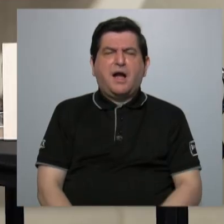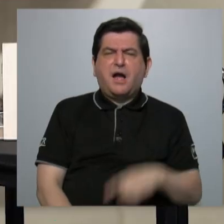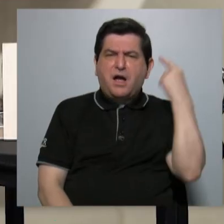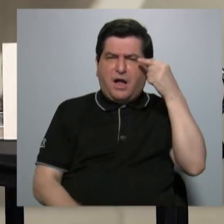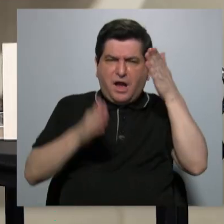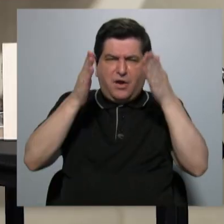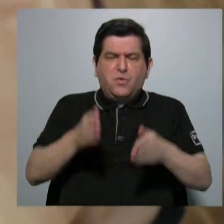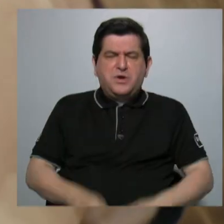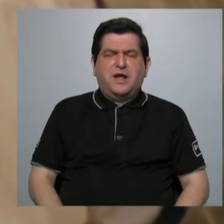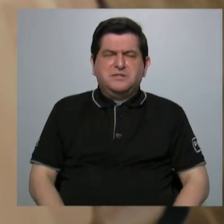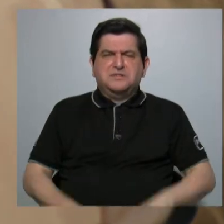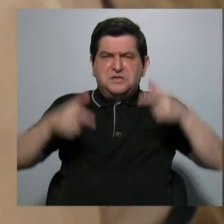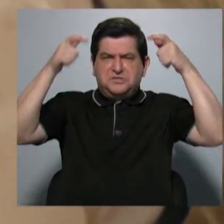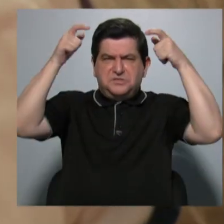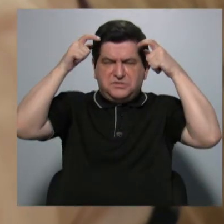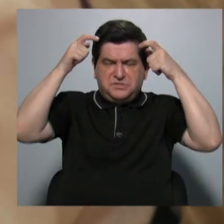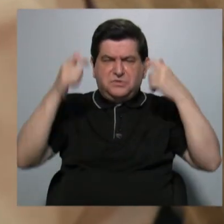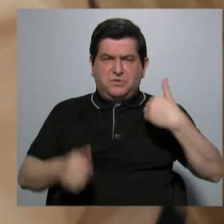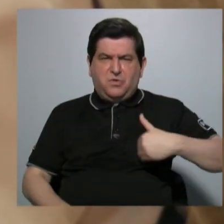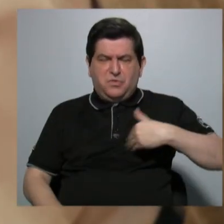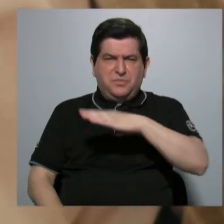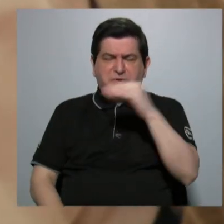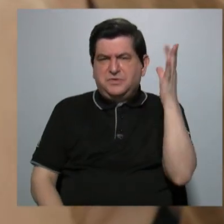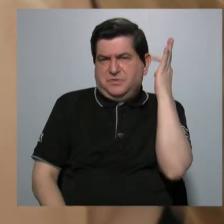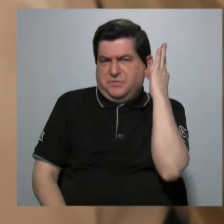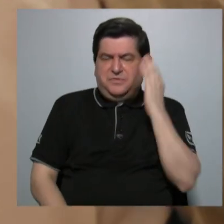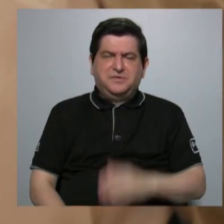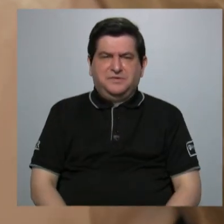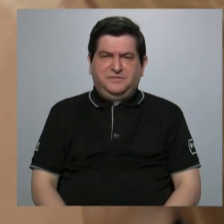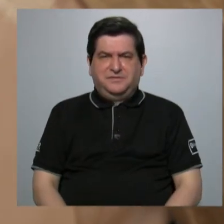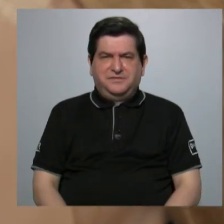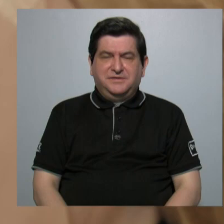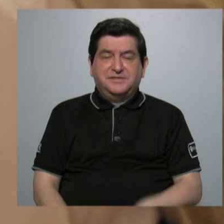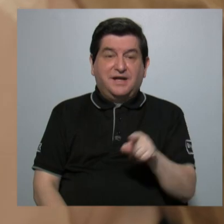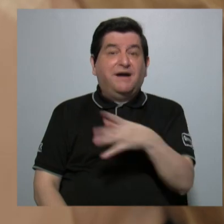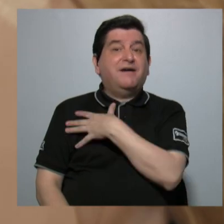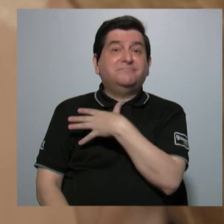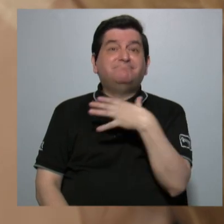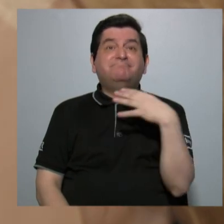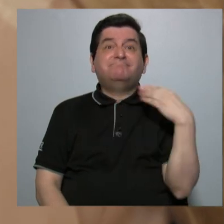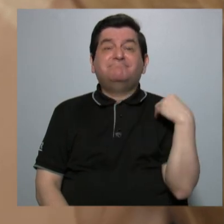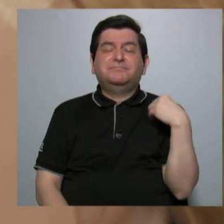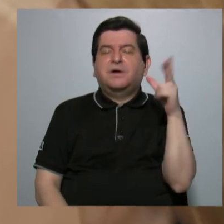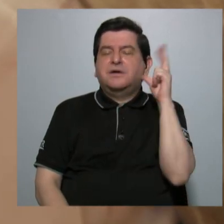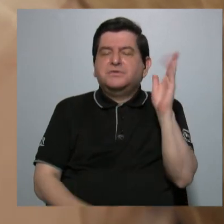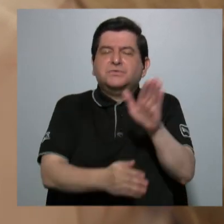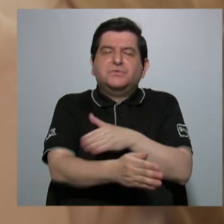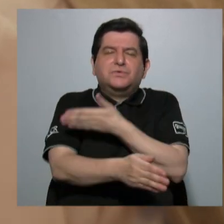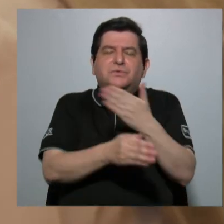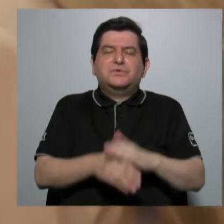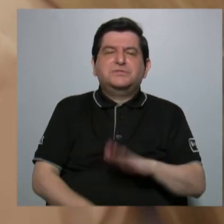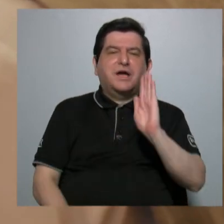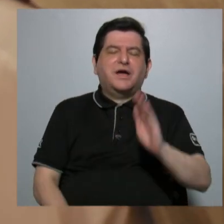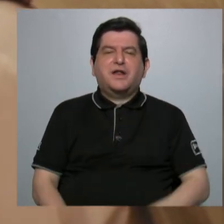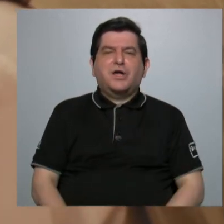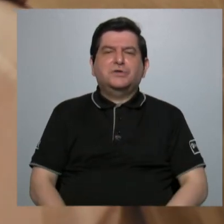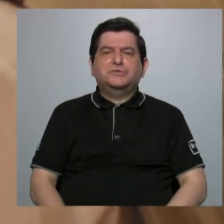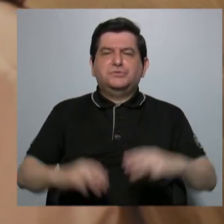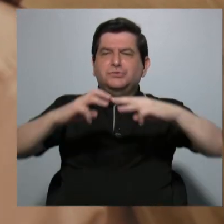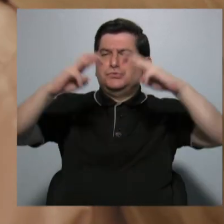los reyes, a las reinas, etcétera, etcétera, les gustaba escuchar música en sus